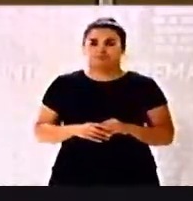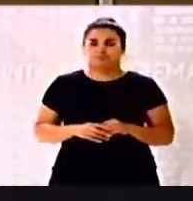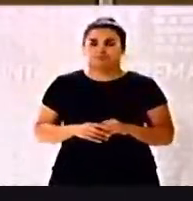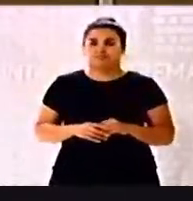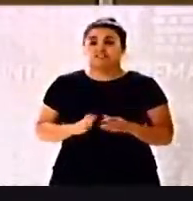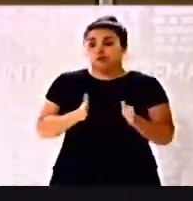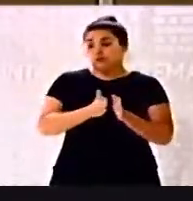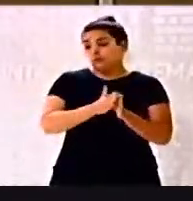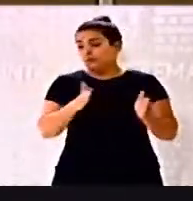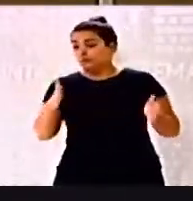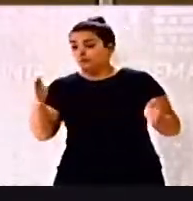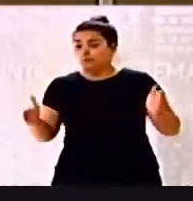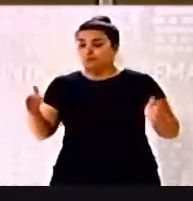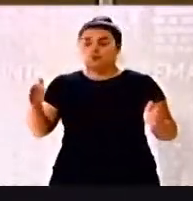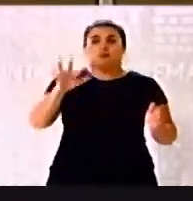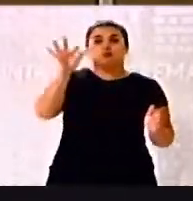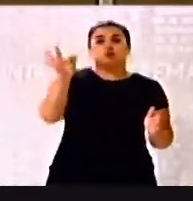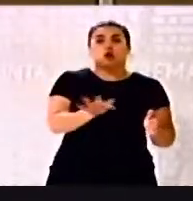del